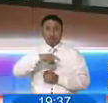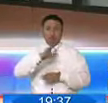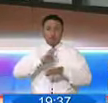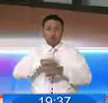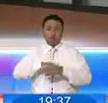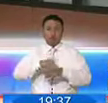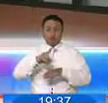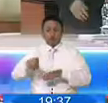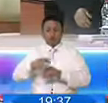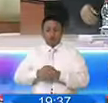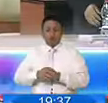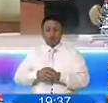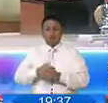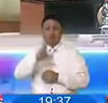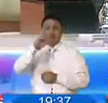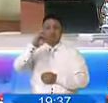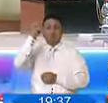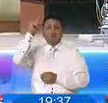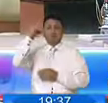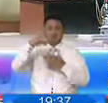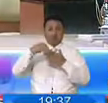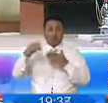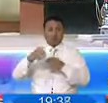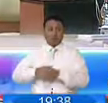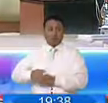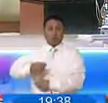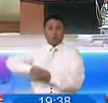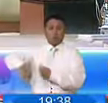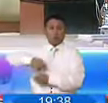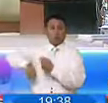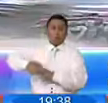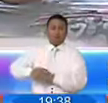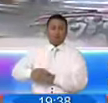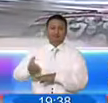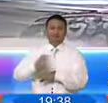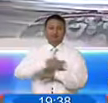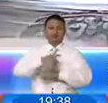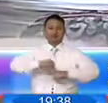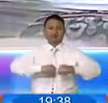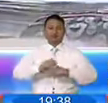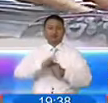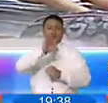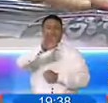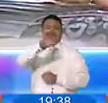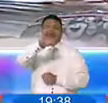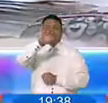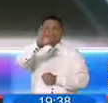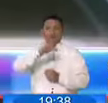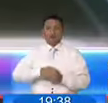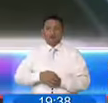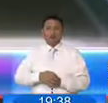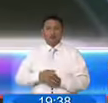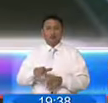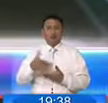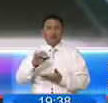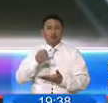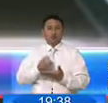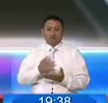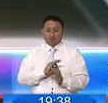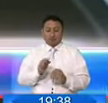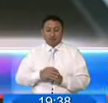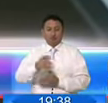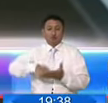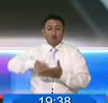culpabilidad en el lavado de más de 6 millones de dólares durante su gestión en la fed con movimientos económicos injustificados están vinculados a